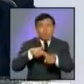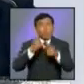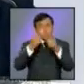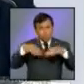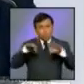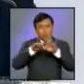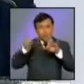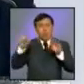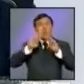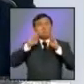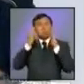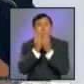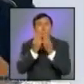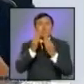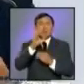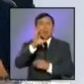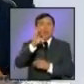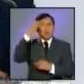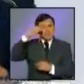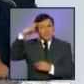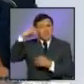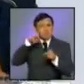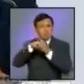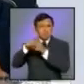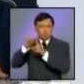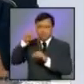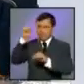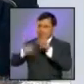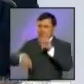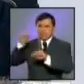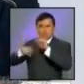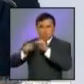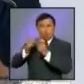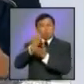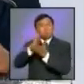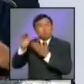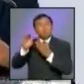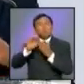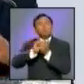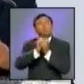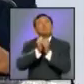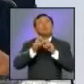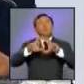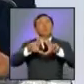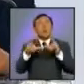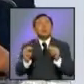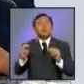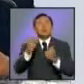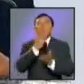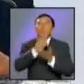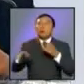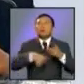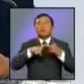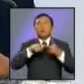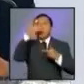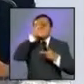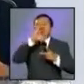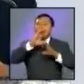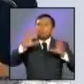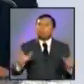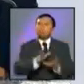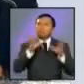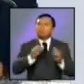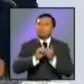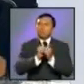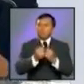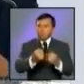el pri no va a votar por ese simple hecho era el momento de ponérselo en la cara Peña Nieto se fue